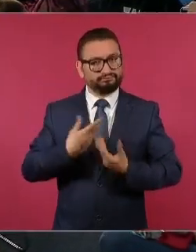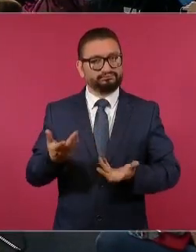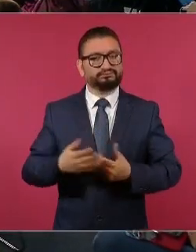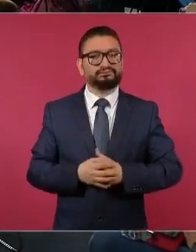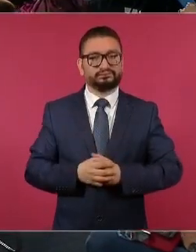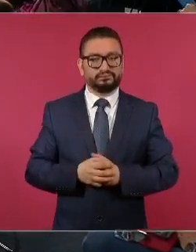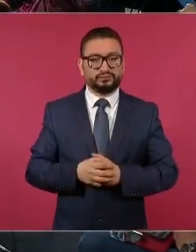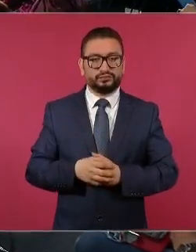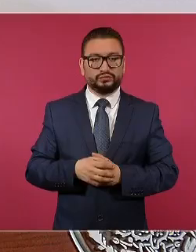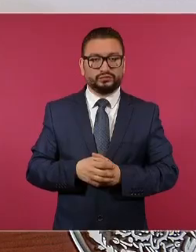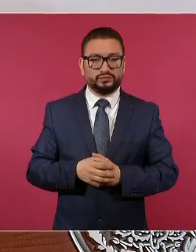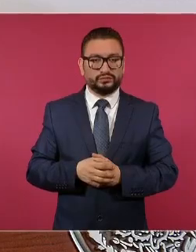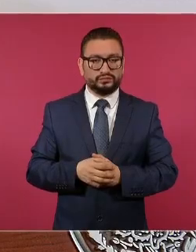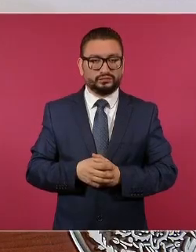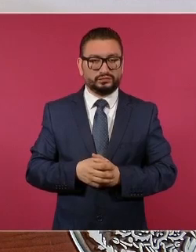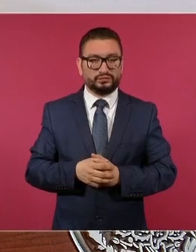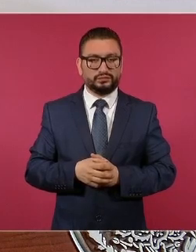hijos